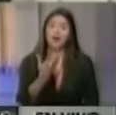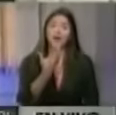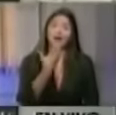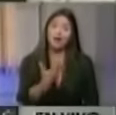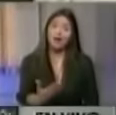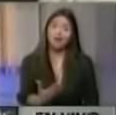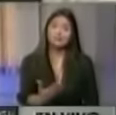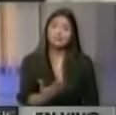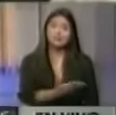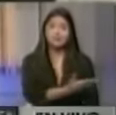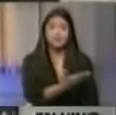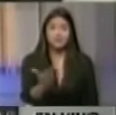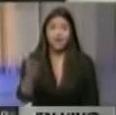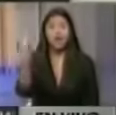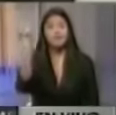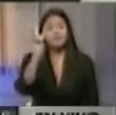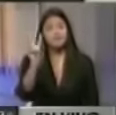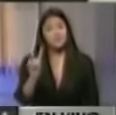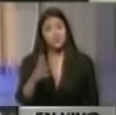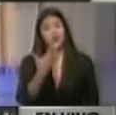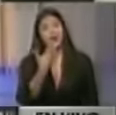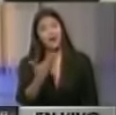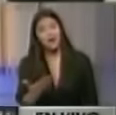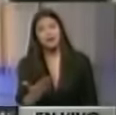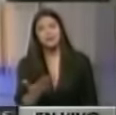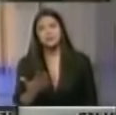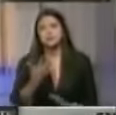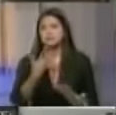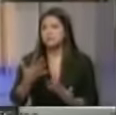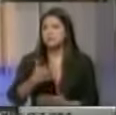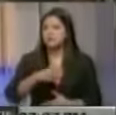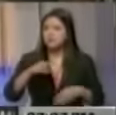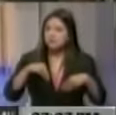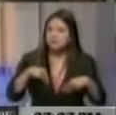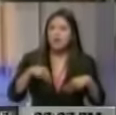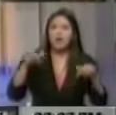agradecerle a su República Bolivariana el cálido recibimiento que nos han hecho en estos